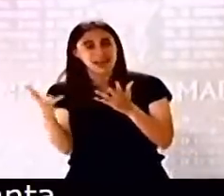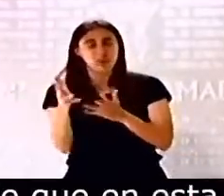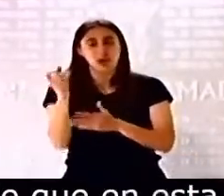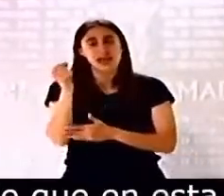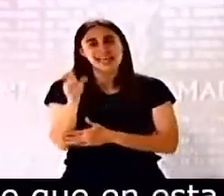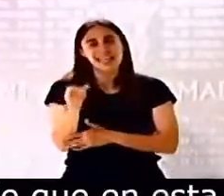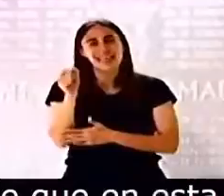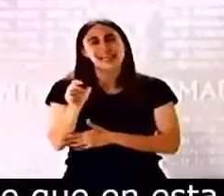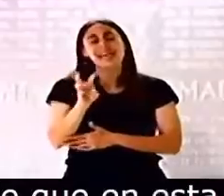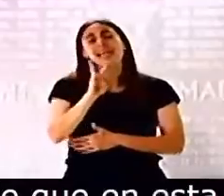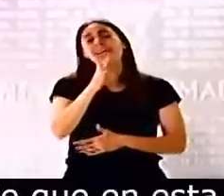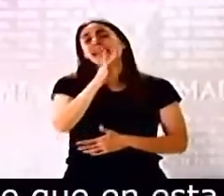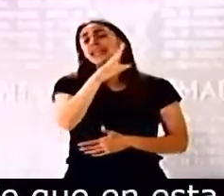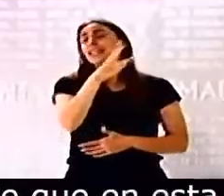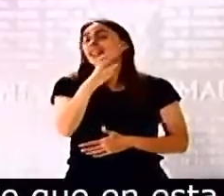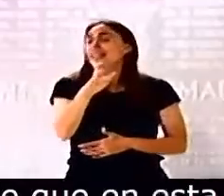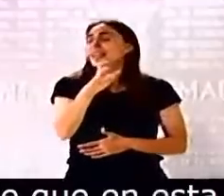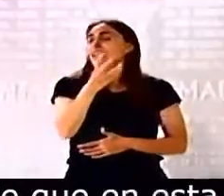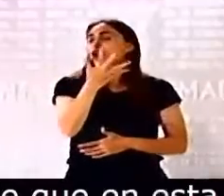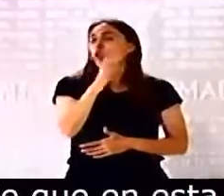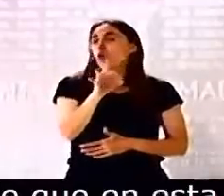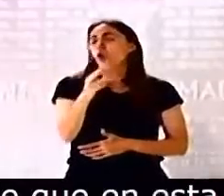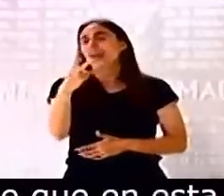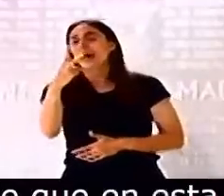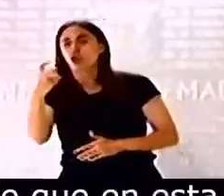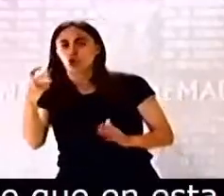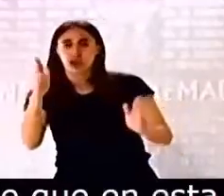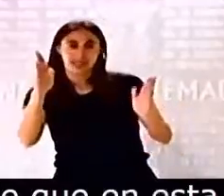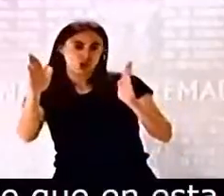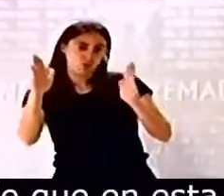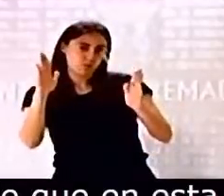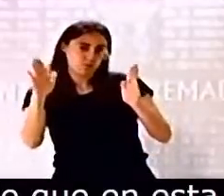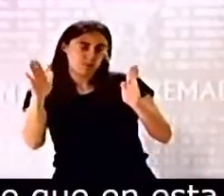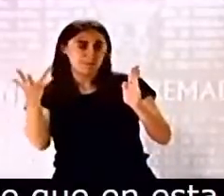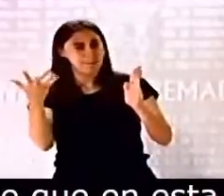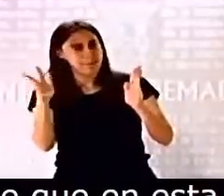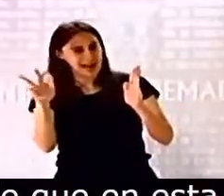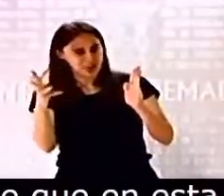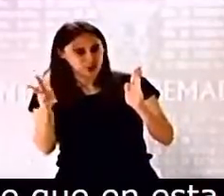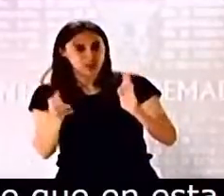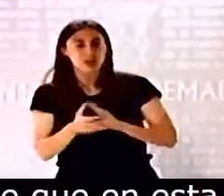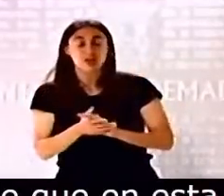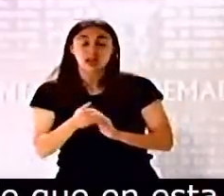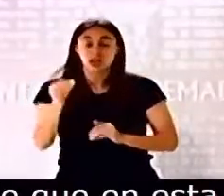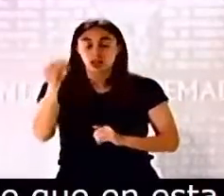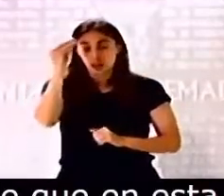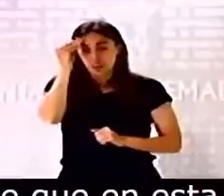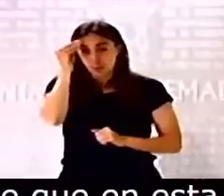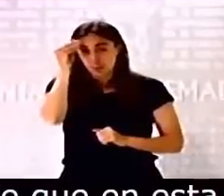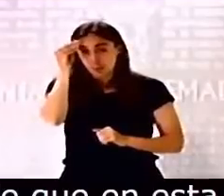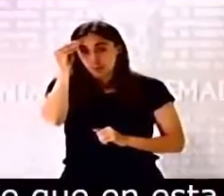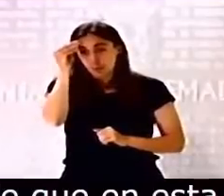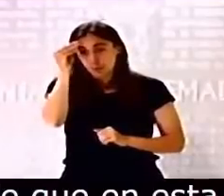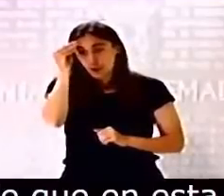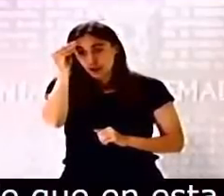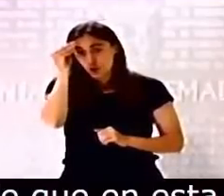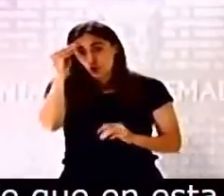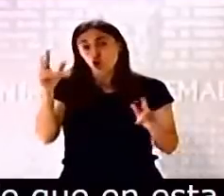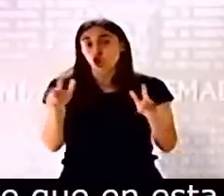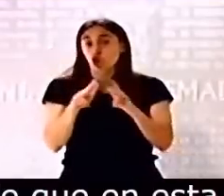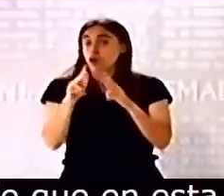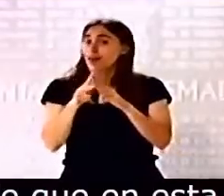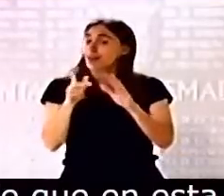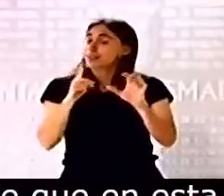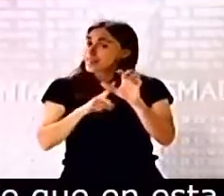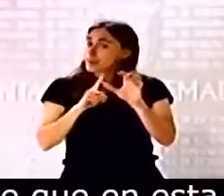entre 150 y 200 casos por cada 100.000 habitantes. Creo que juntos la sociedad extremeña